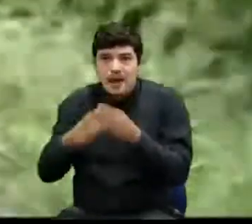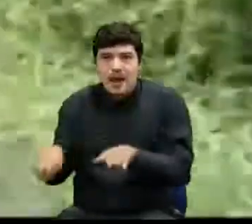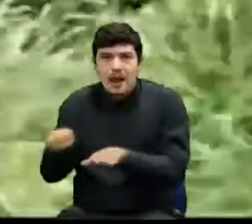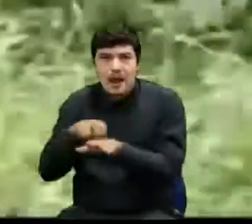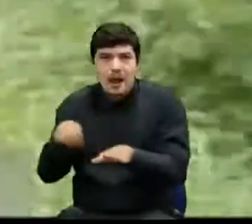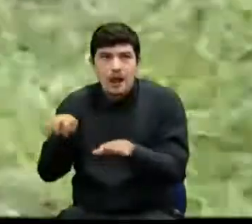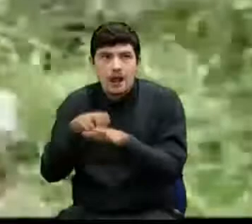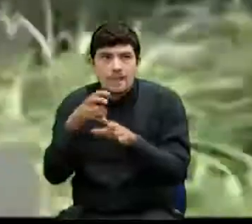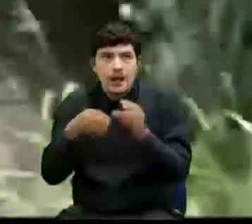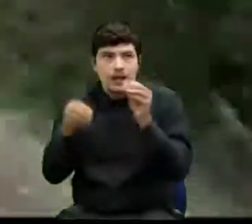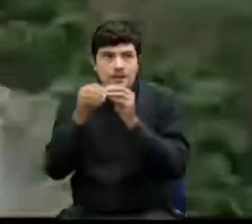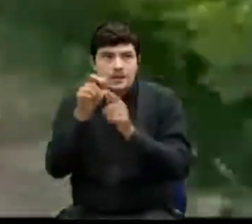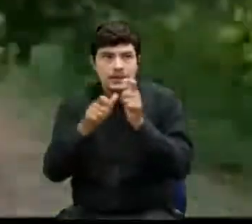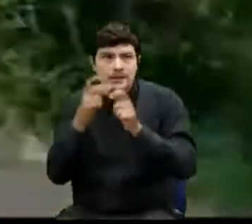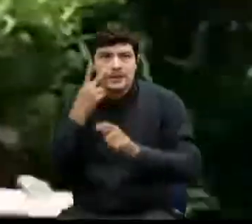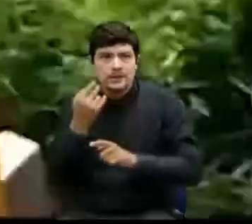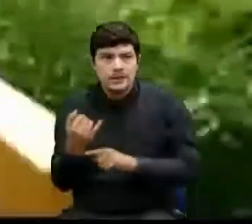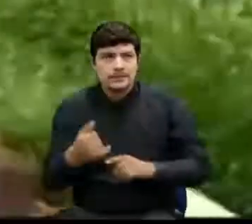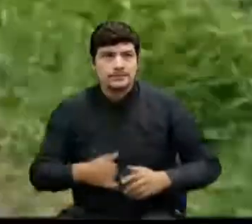recogerlos. Vamos a ver,